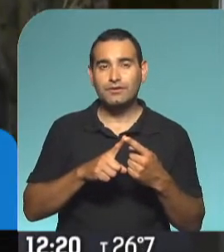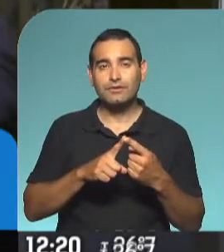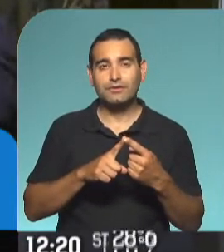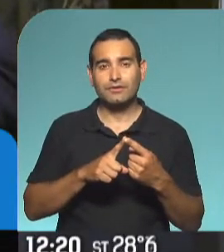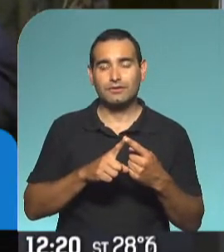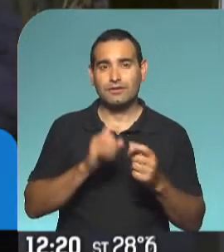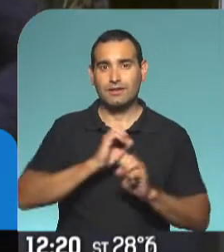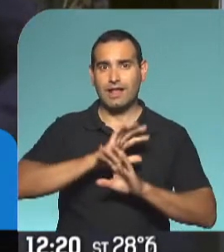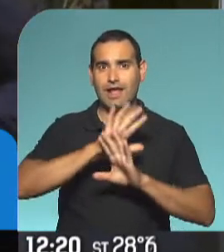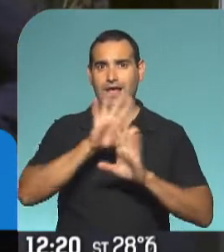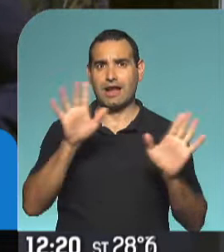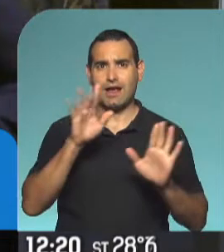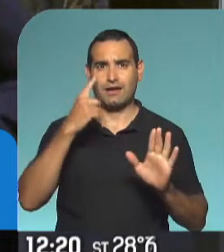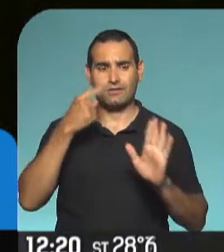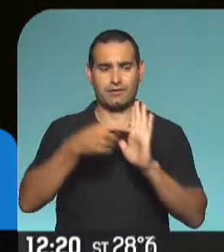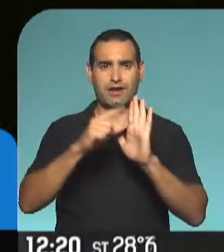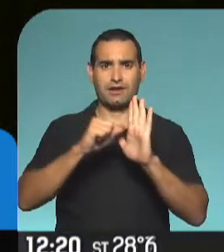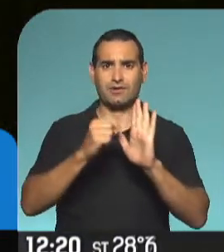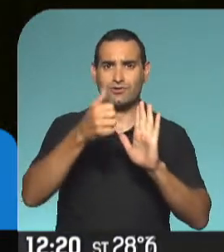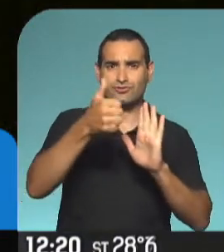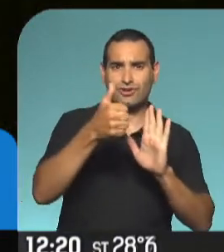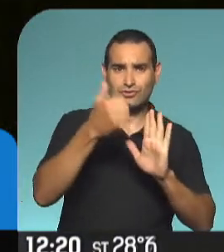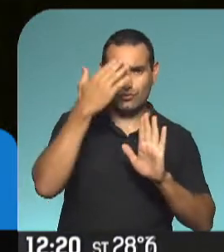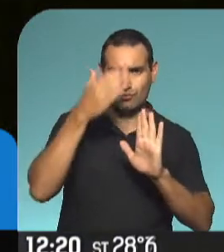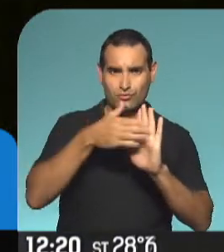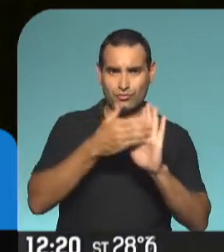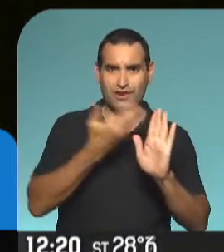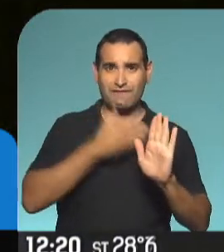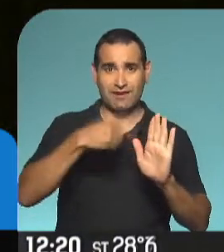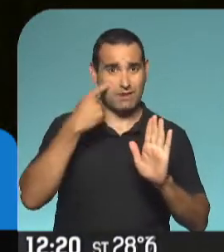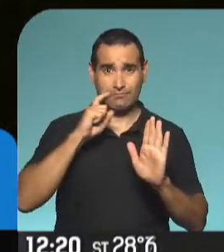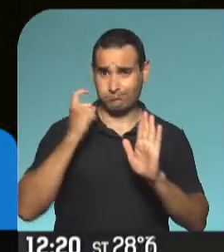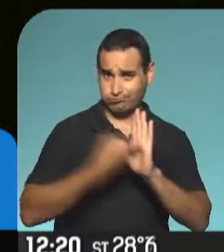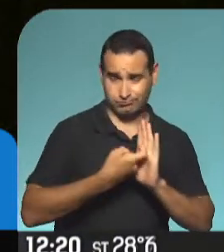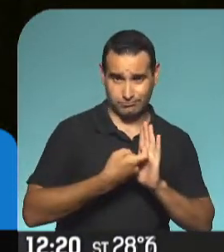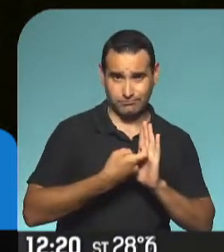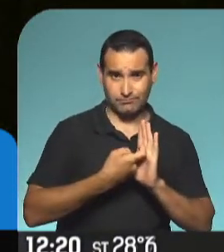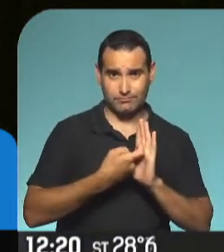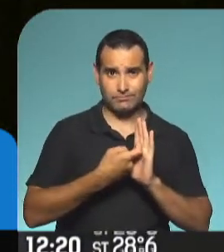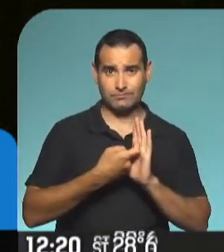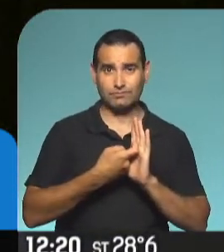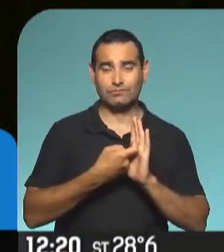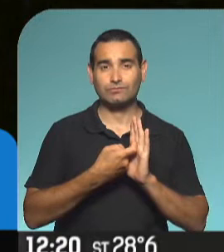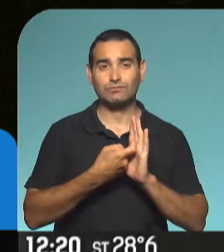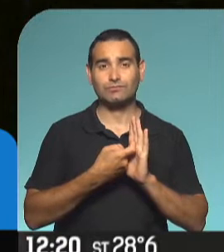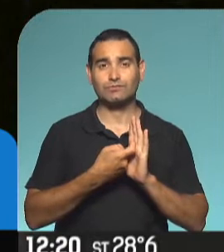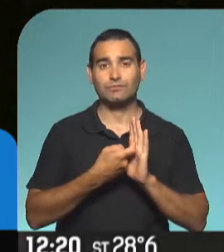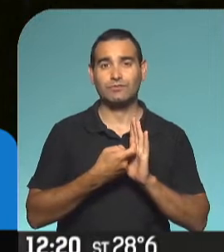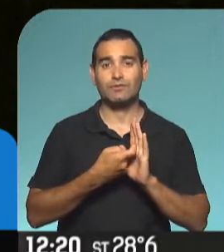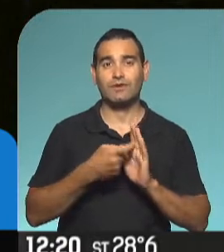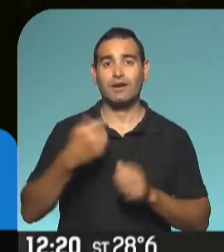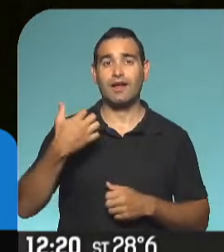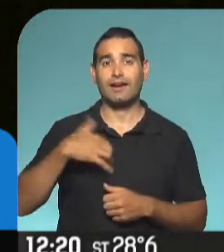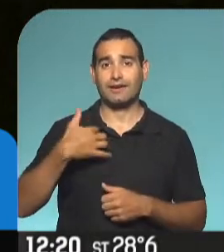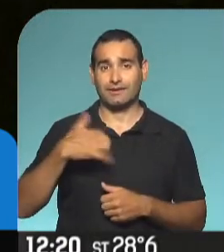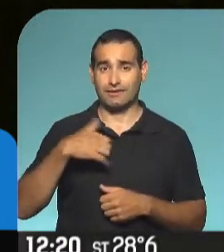a los términos del artículo 6 del convenio constitutivo del Fondo Monetario Internacional, del que la República Argentina